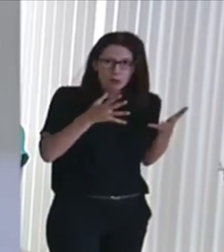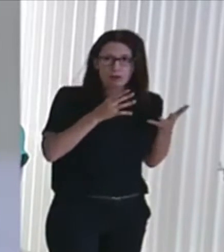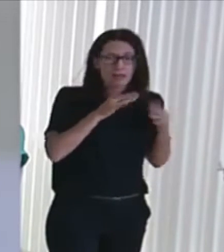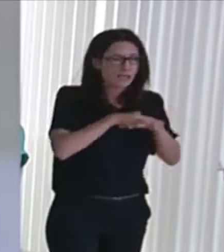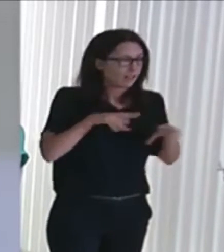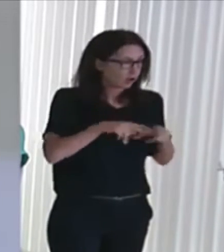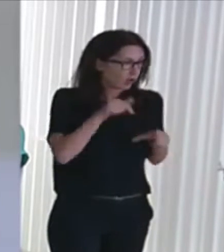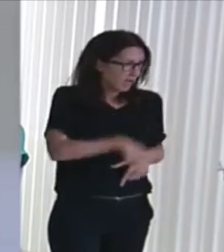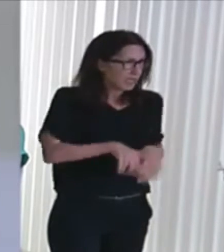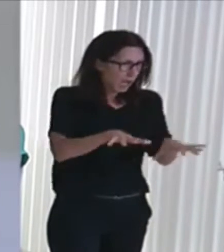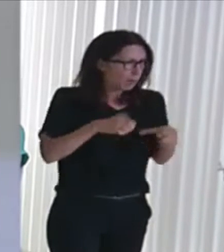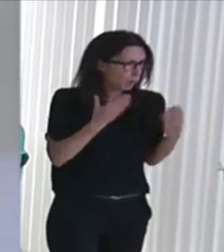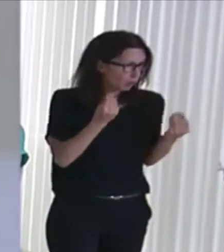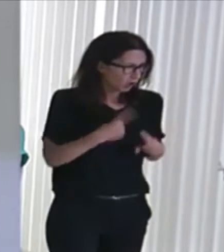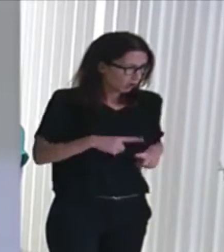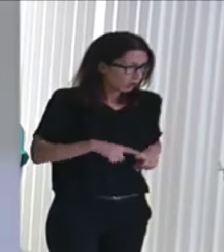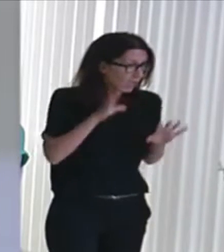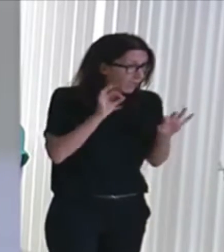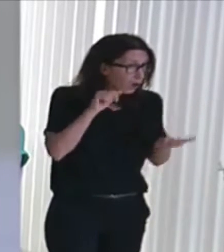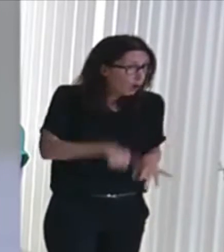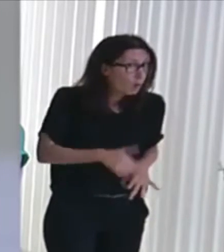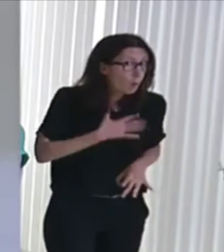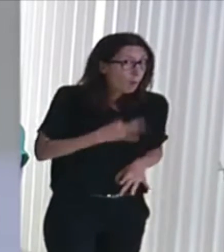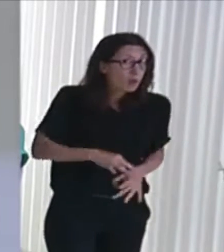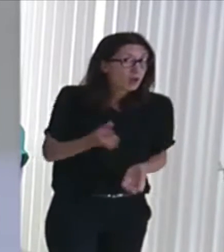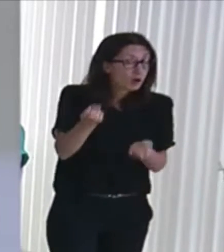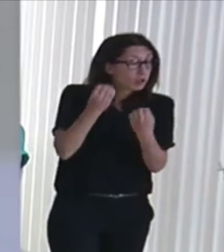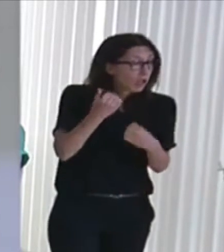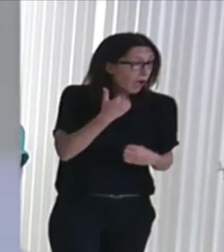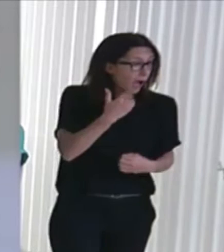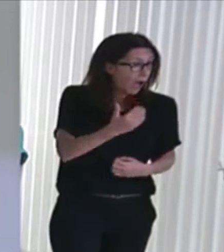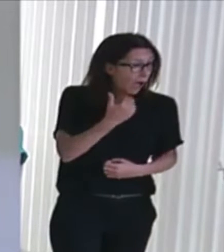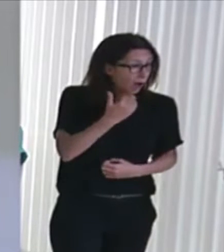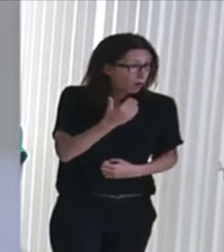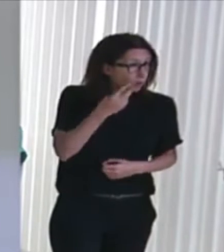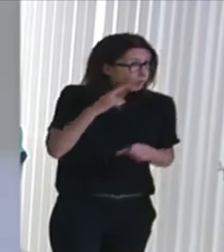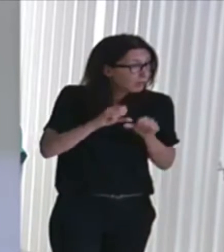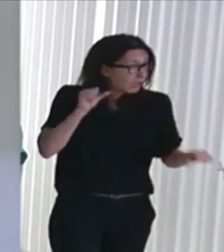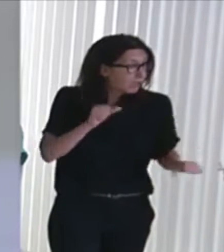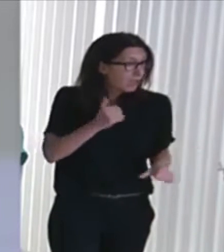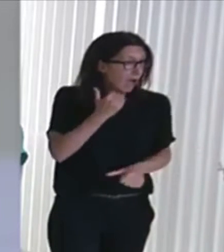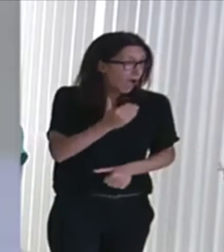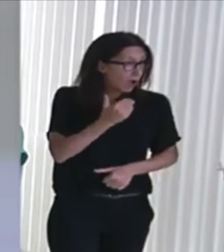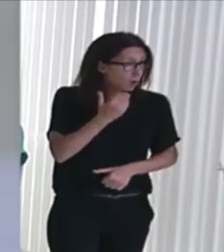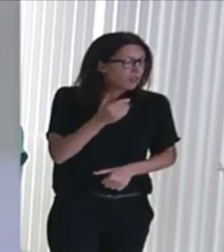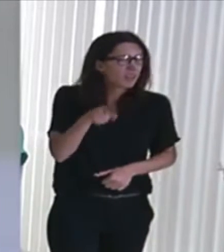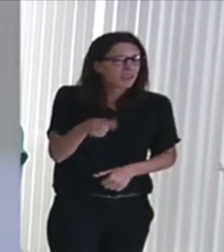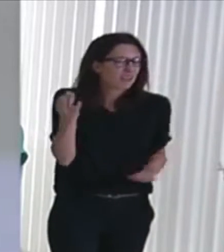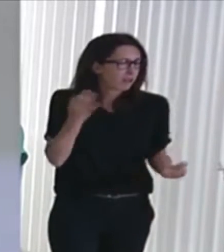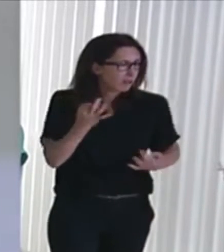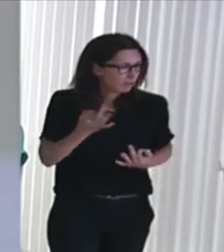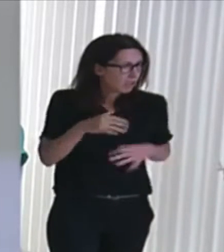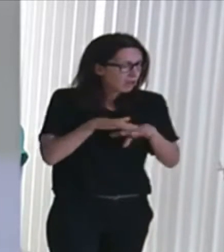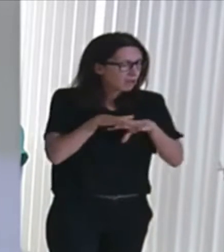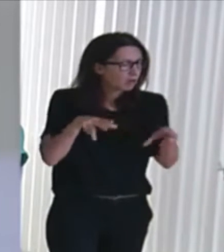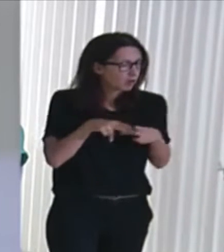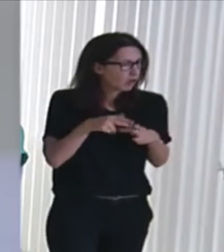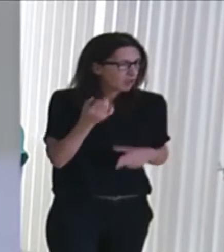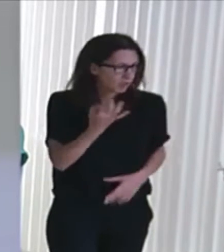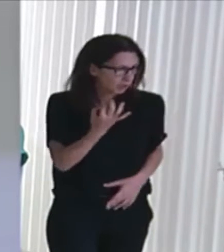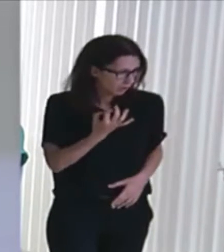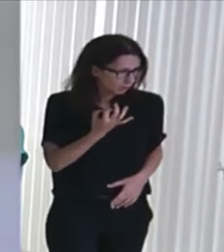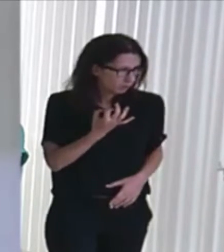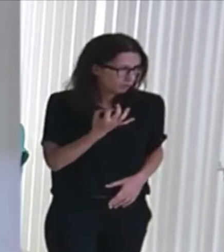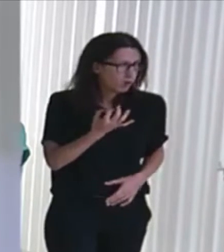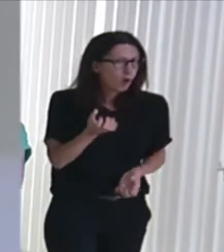aprender mucho. Yo creo que hoy nos puedes dar unas pequeñas pinceladas de qué es eso de las redes sociales, qué es